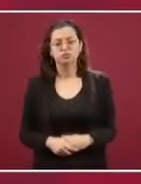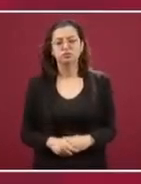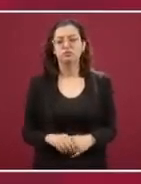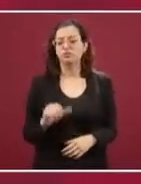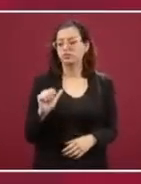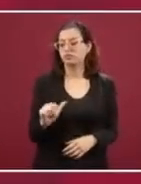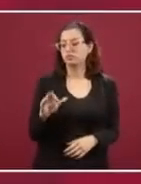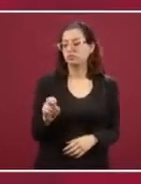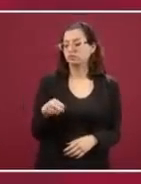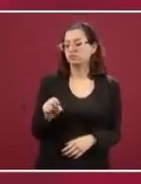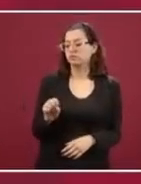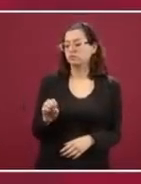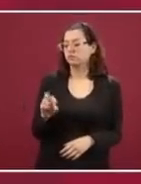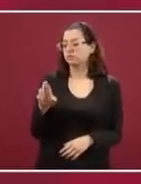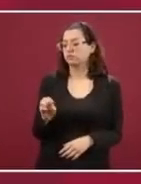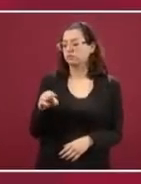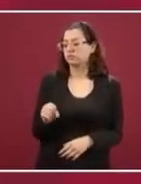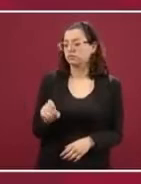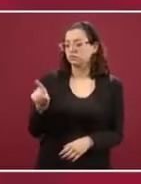Alfonso Romo tiene